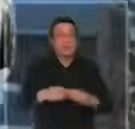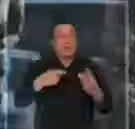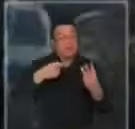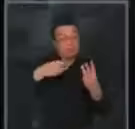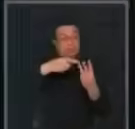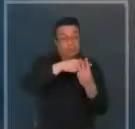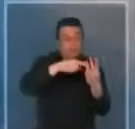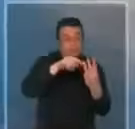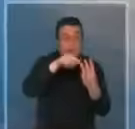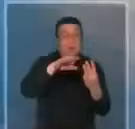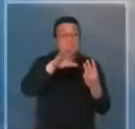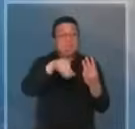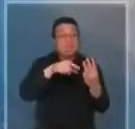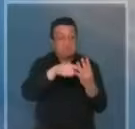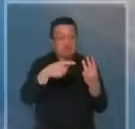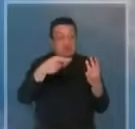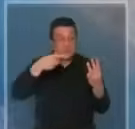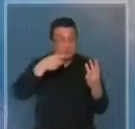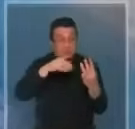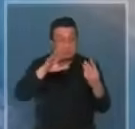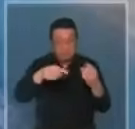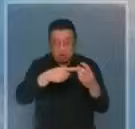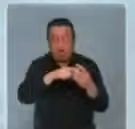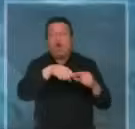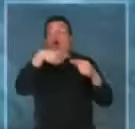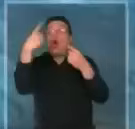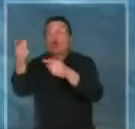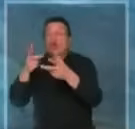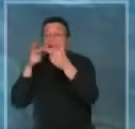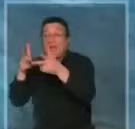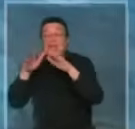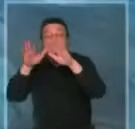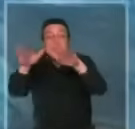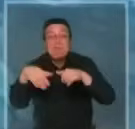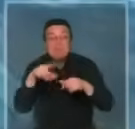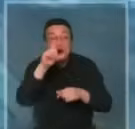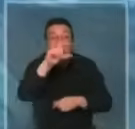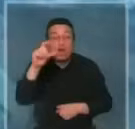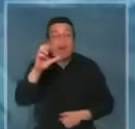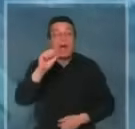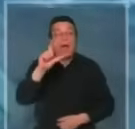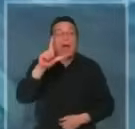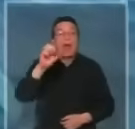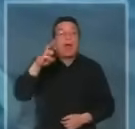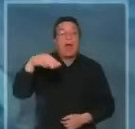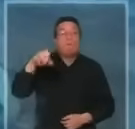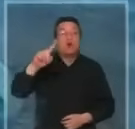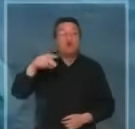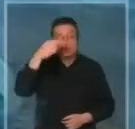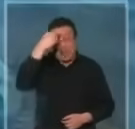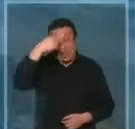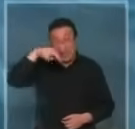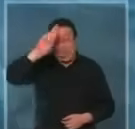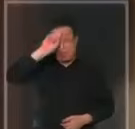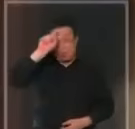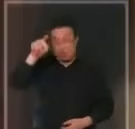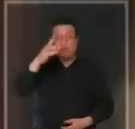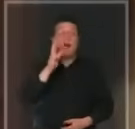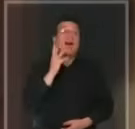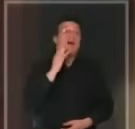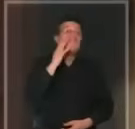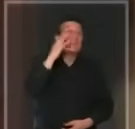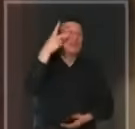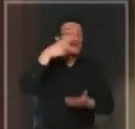utilizaron el mismo armamento ocupado en este otro atentado. Ocurrió en Los Álamos, provincia de Arauco, en abril del 2022. La